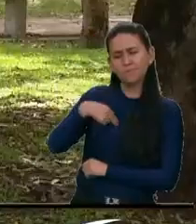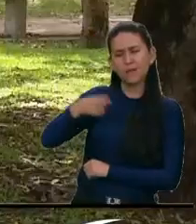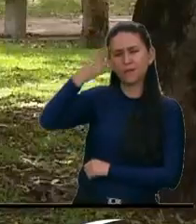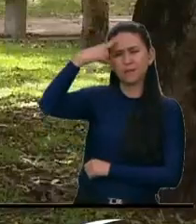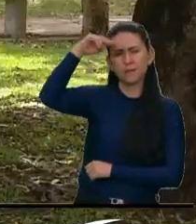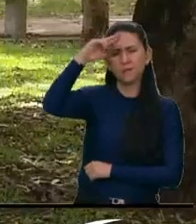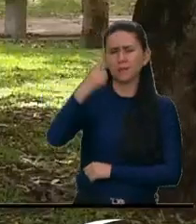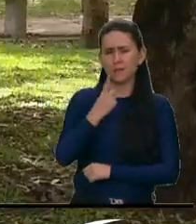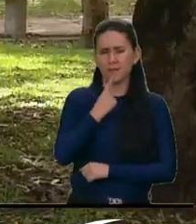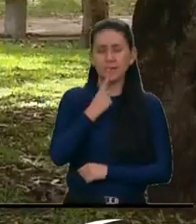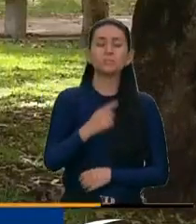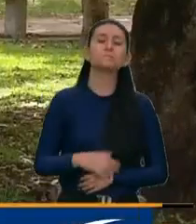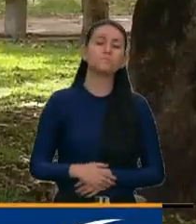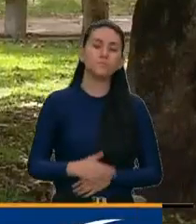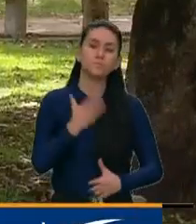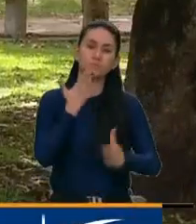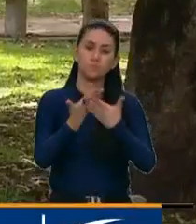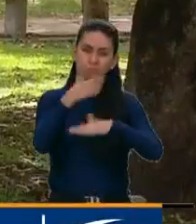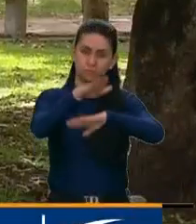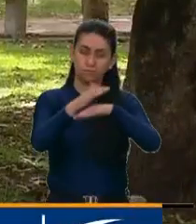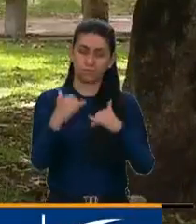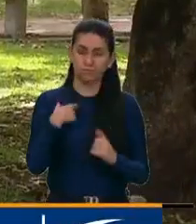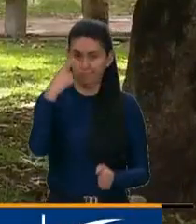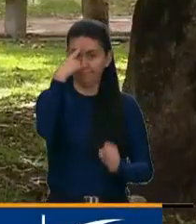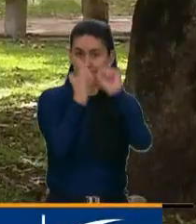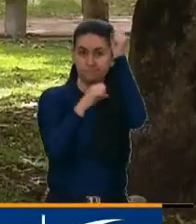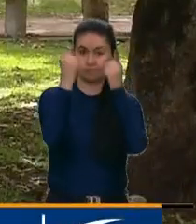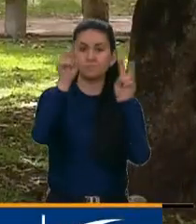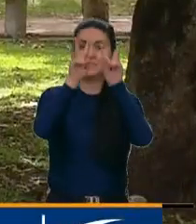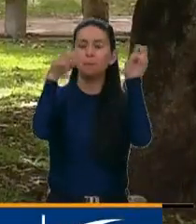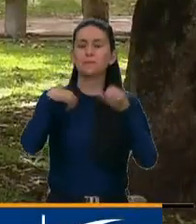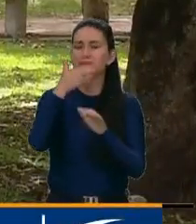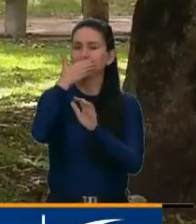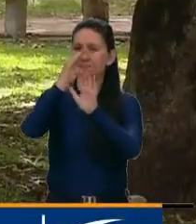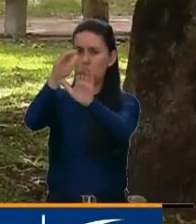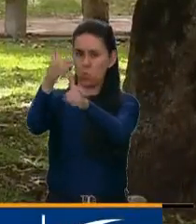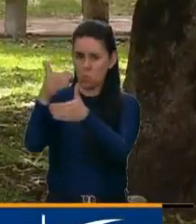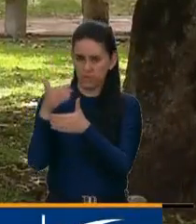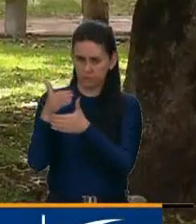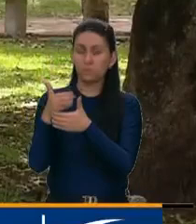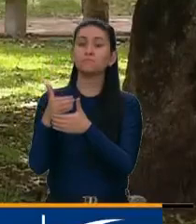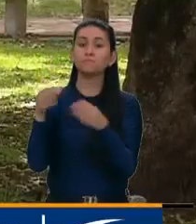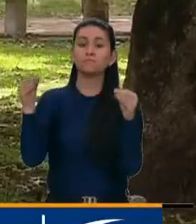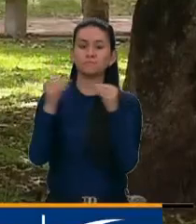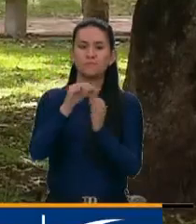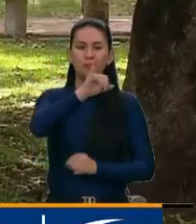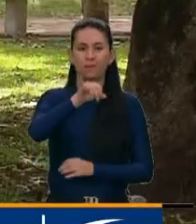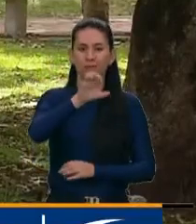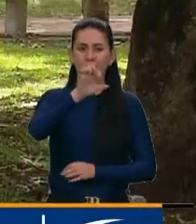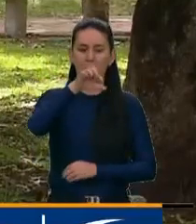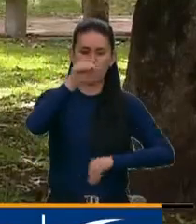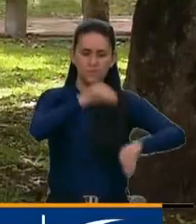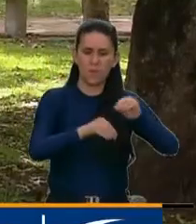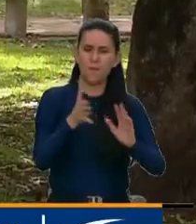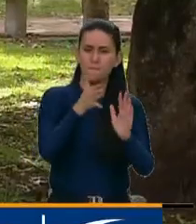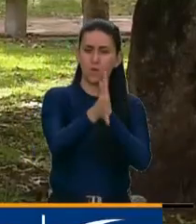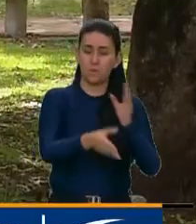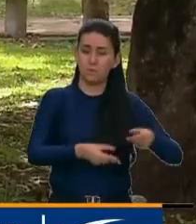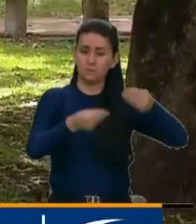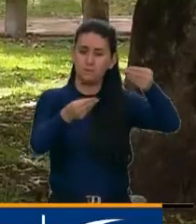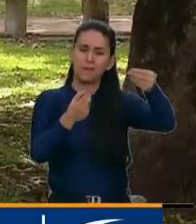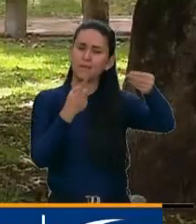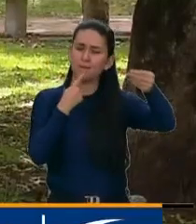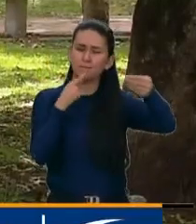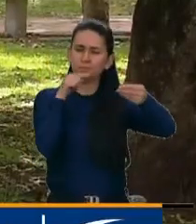Alejandra, buenas tardes. Pues mire, es preocupante el panorama del secuestro en el país según el informe de la Jurisdicción Especial para la Paz. Escuchen estas cifras.